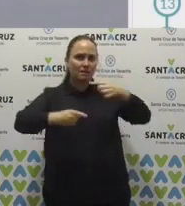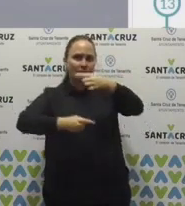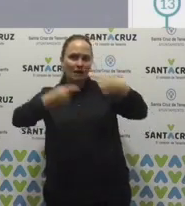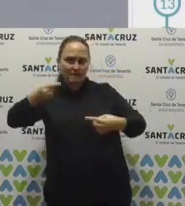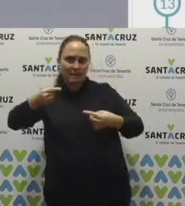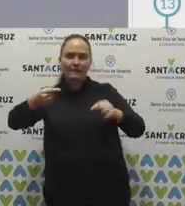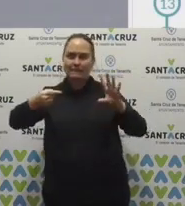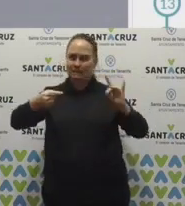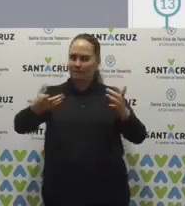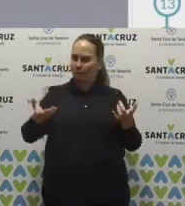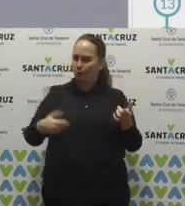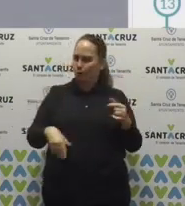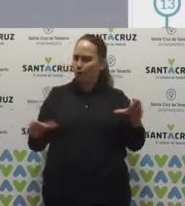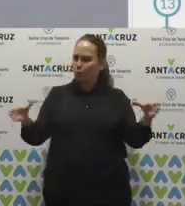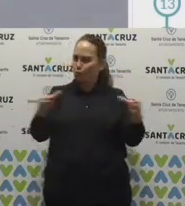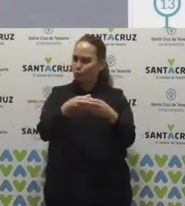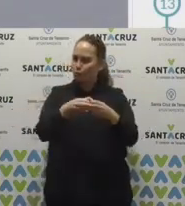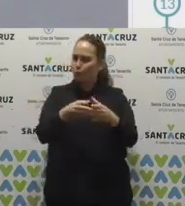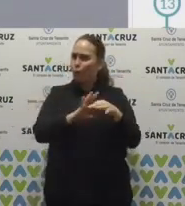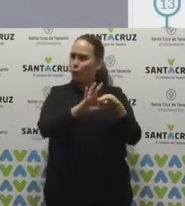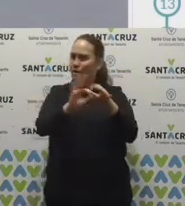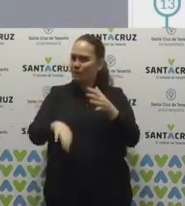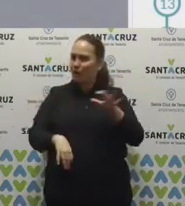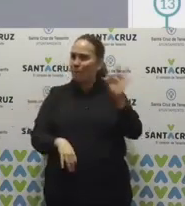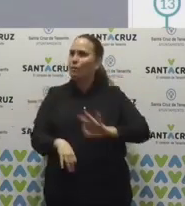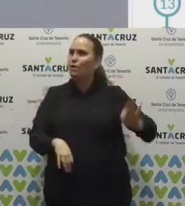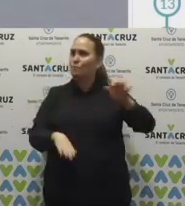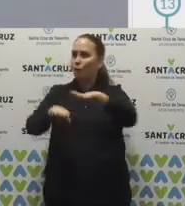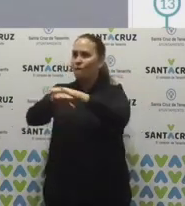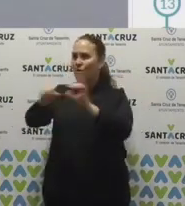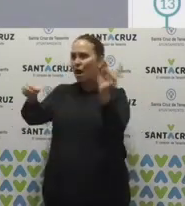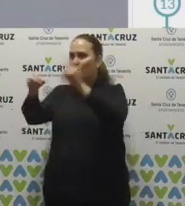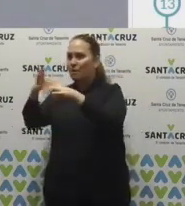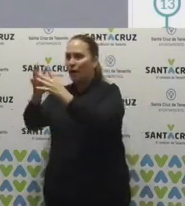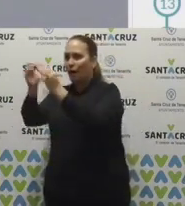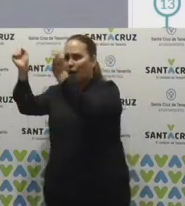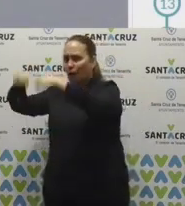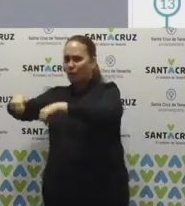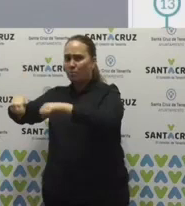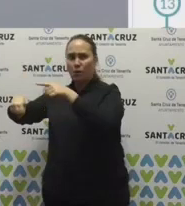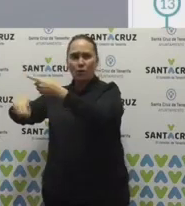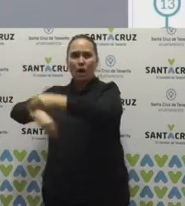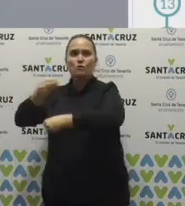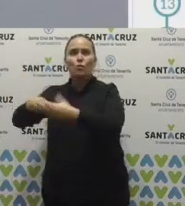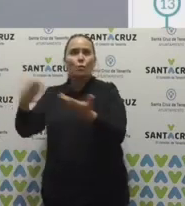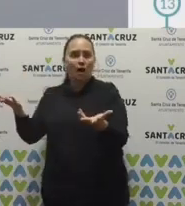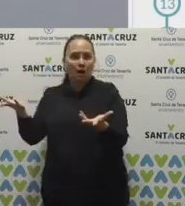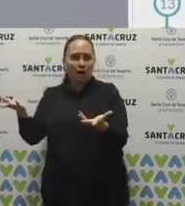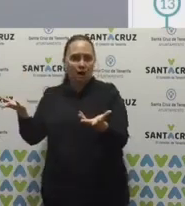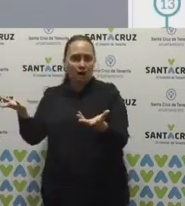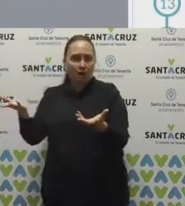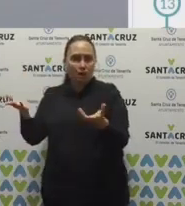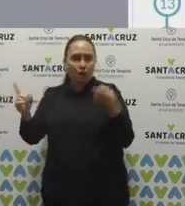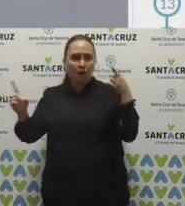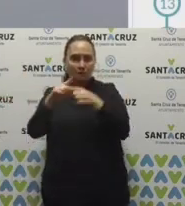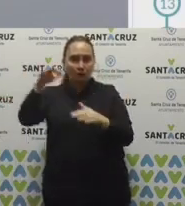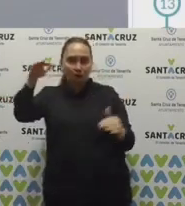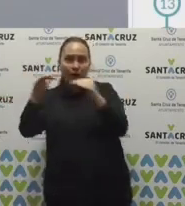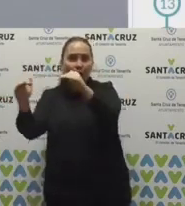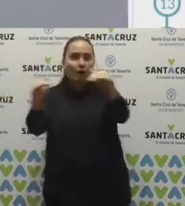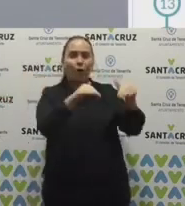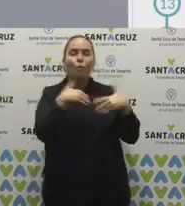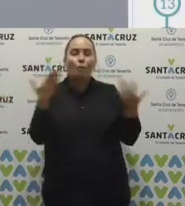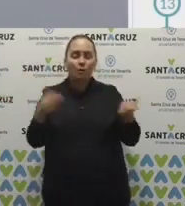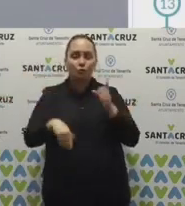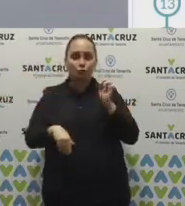de gobierno que lo único que ha hecho por solucionar la brecha digital es repartir fotocopias de papel con tarea a niños en